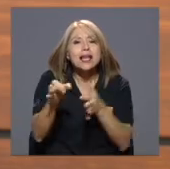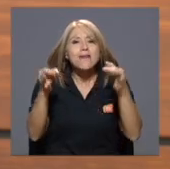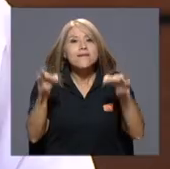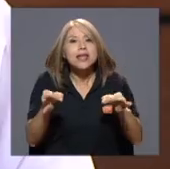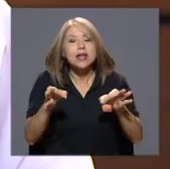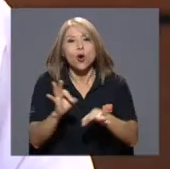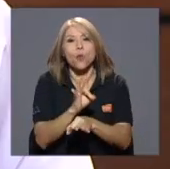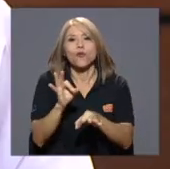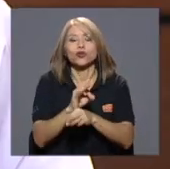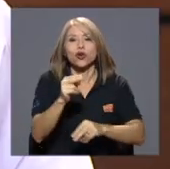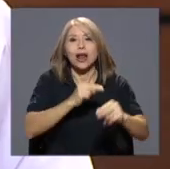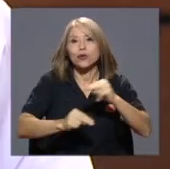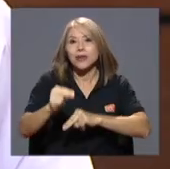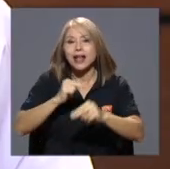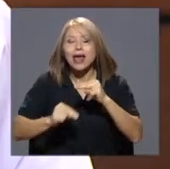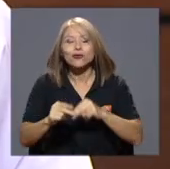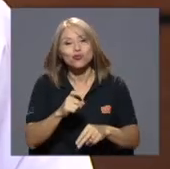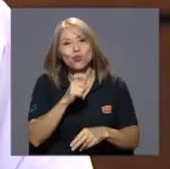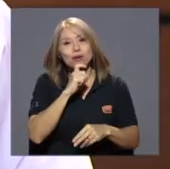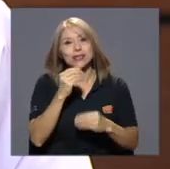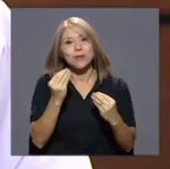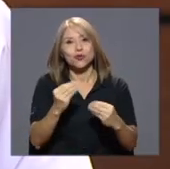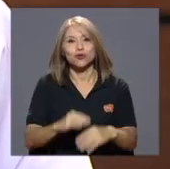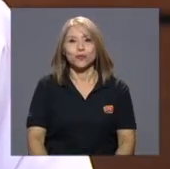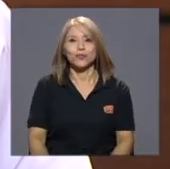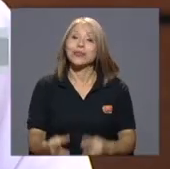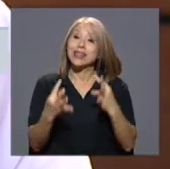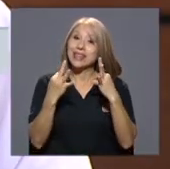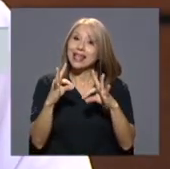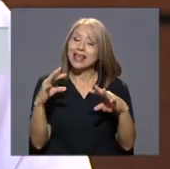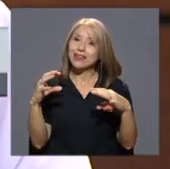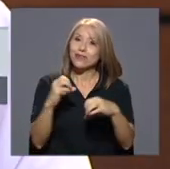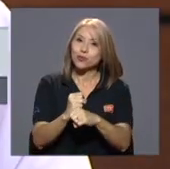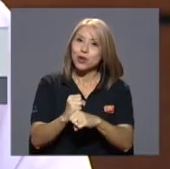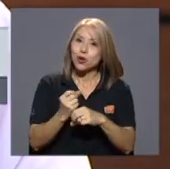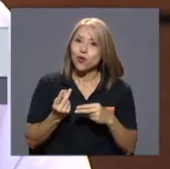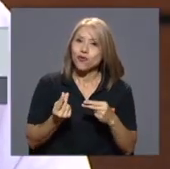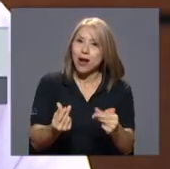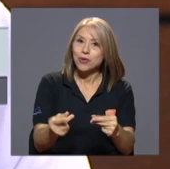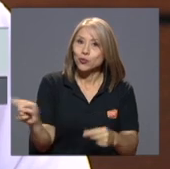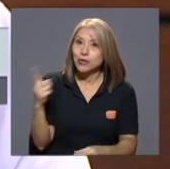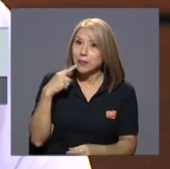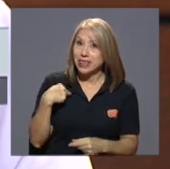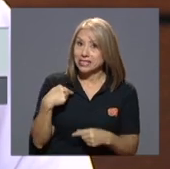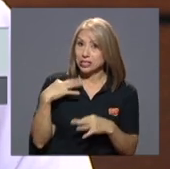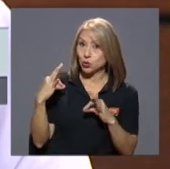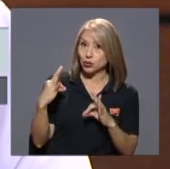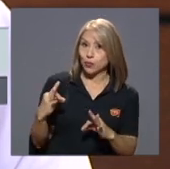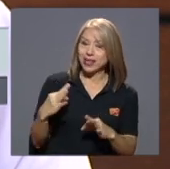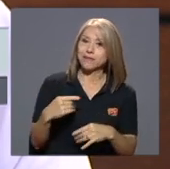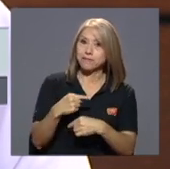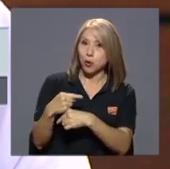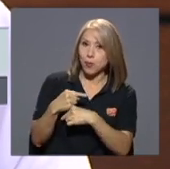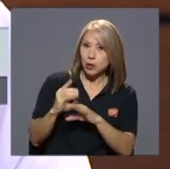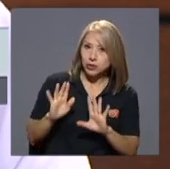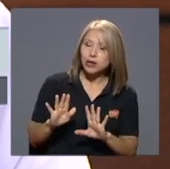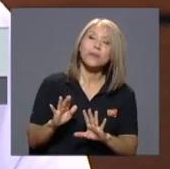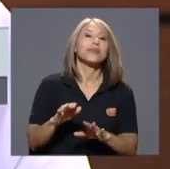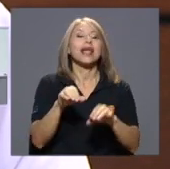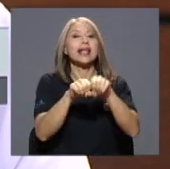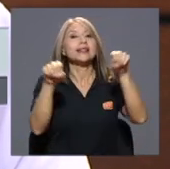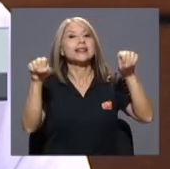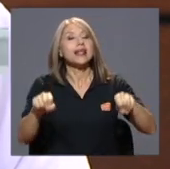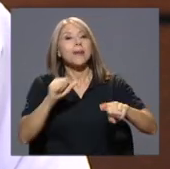mucho. Quisiera tratar de resumirlo muy rápido y usted me dice si voy bien. El sistema informal en